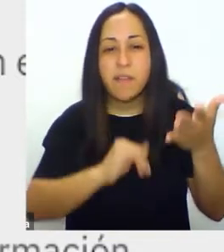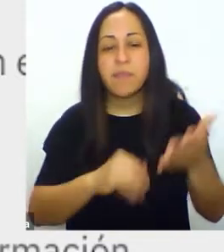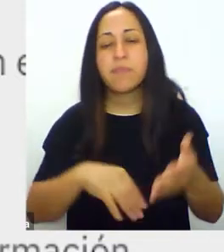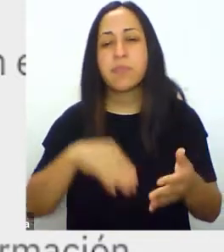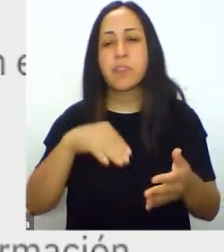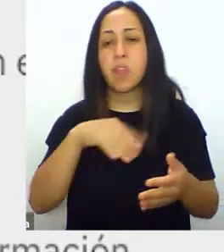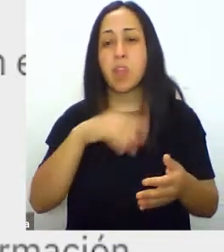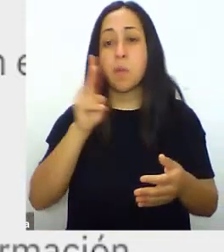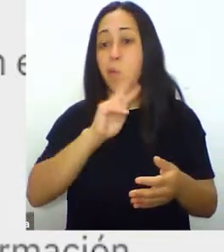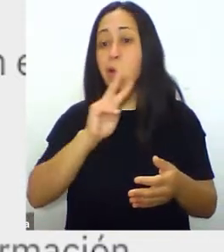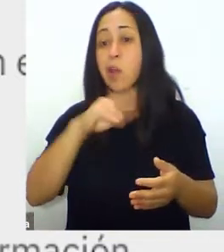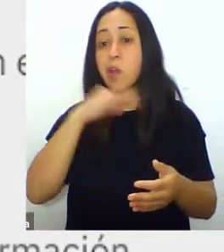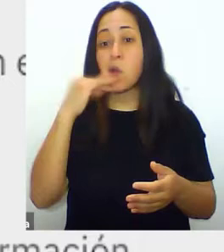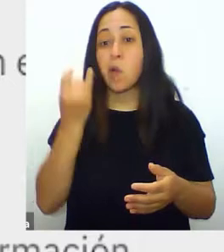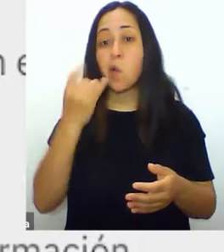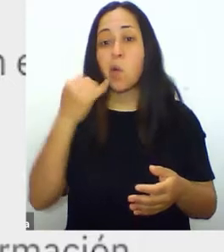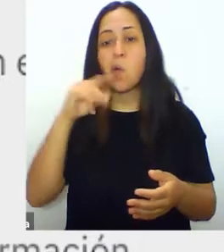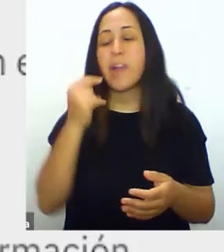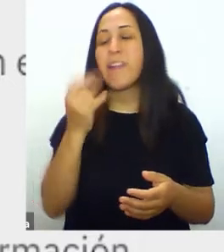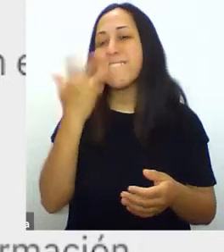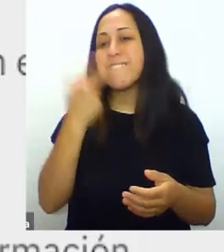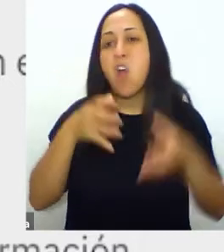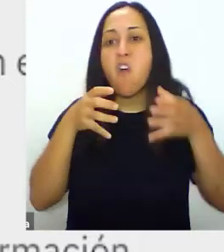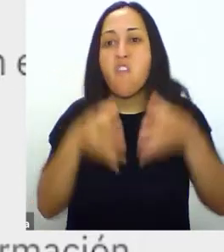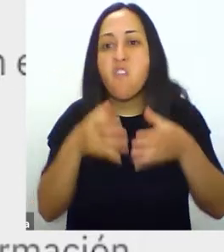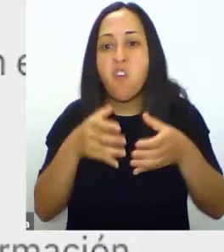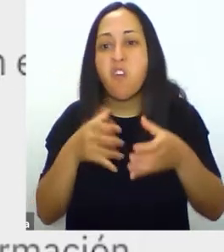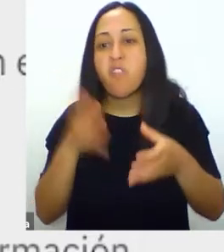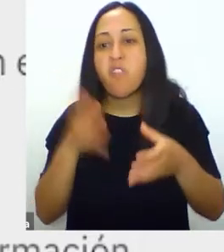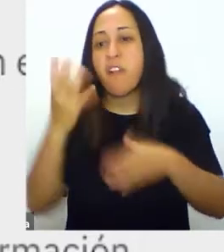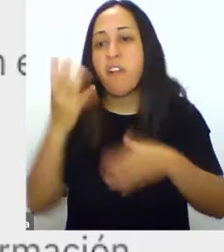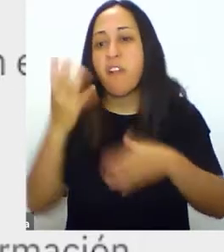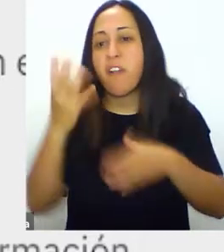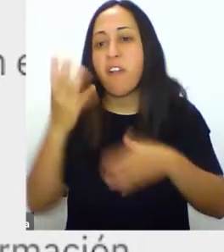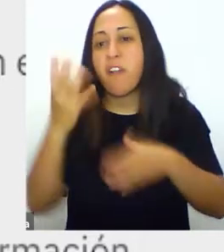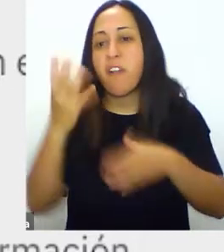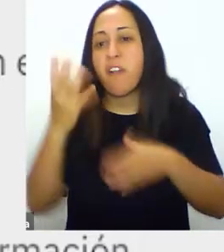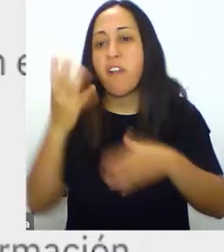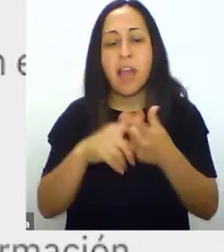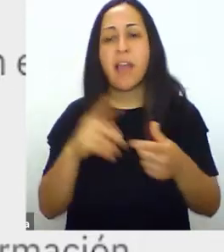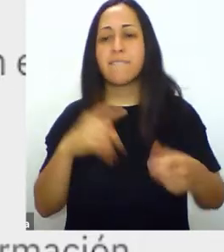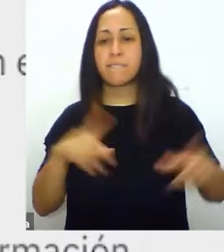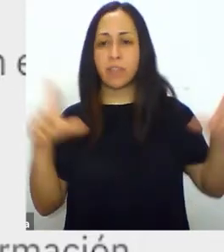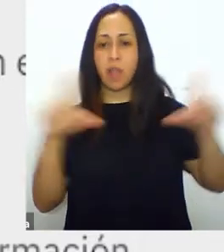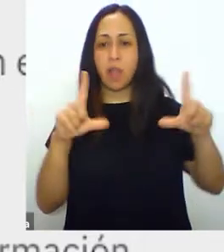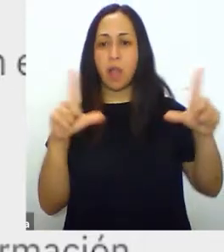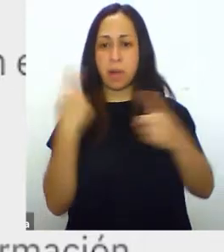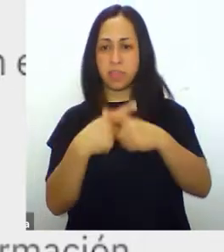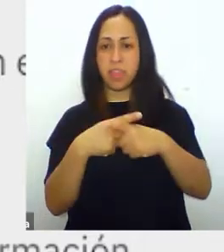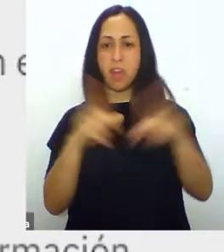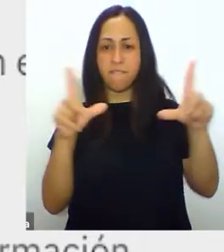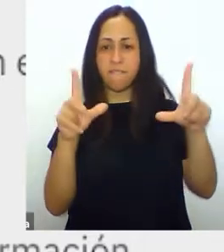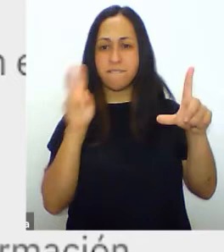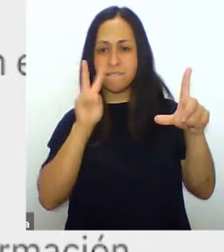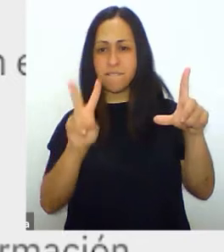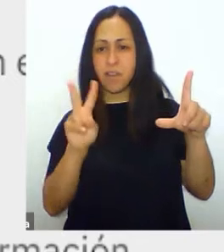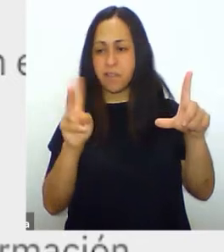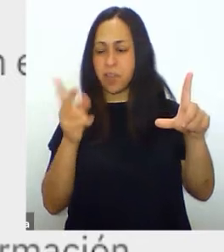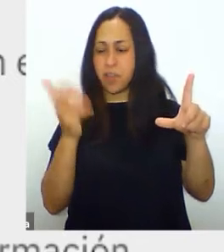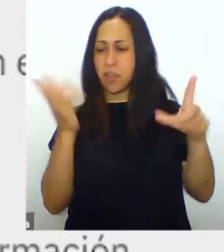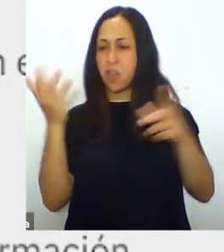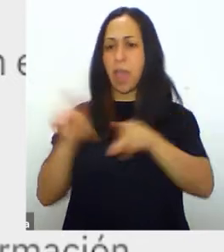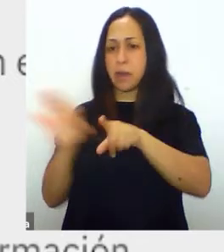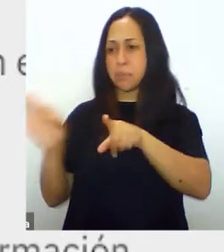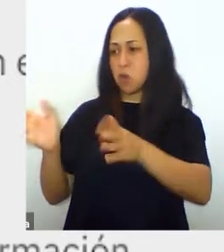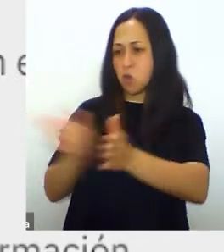siempre le ha encantado jugar al fútbol y uno de sus pasatiempos preferidos es ver partidos acompañada de sus hermanos.